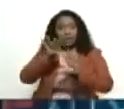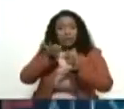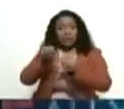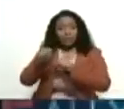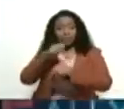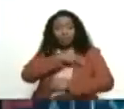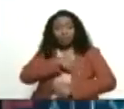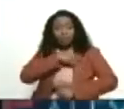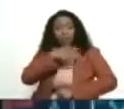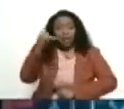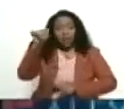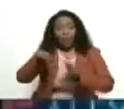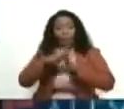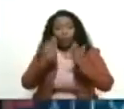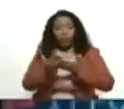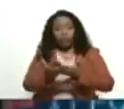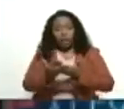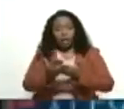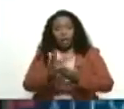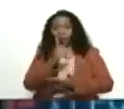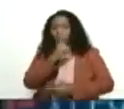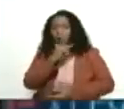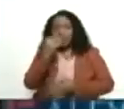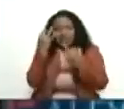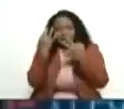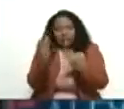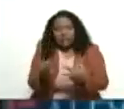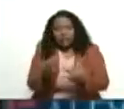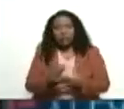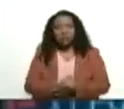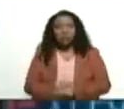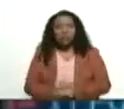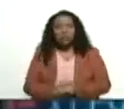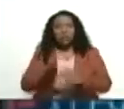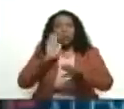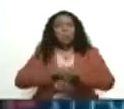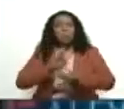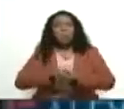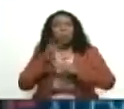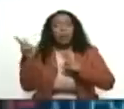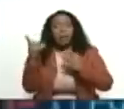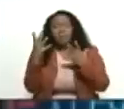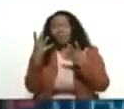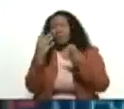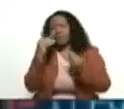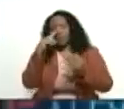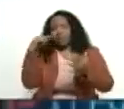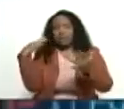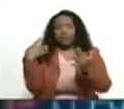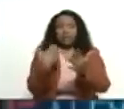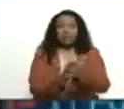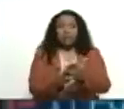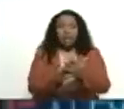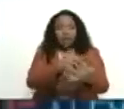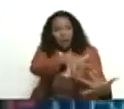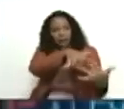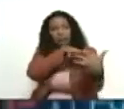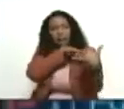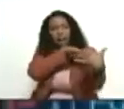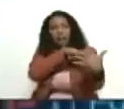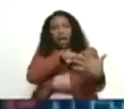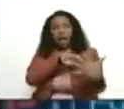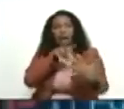de gendarmes del mundo, el mundo no está seguro. Porque son miles de años de guerras